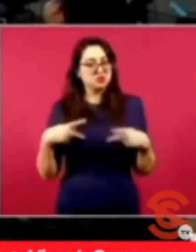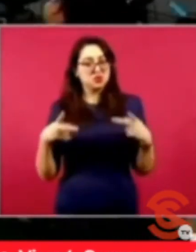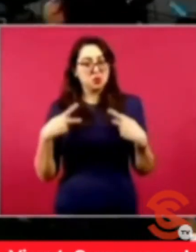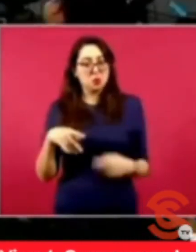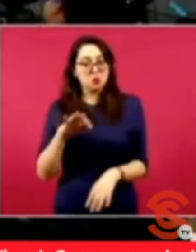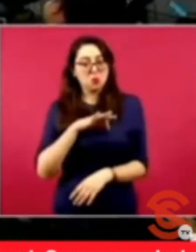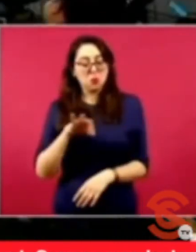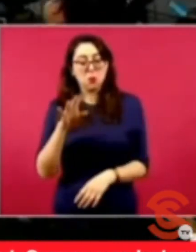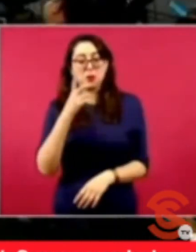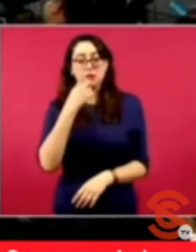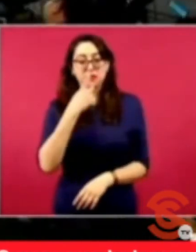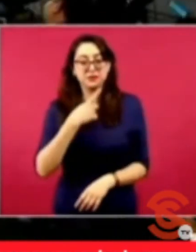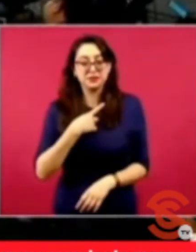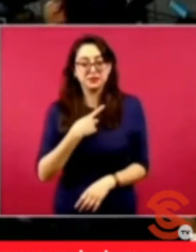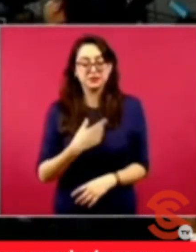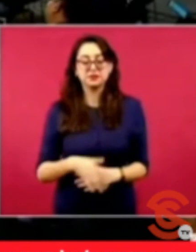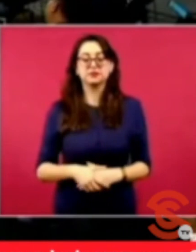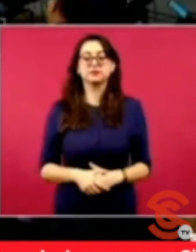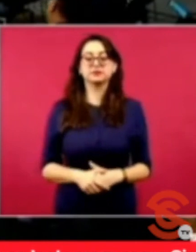detallar?